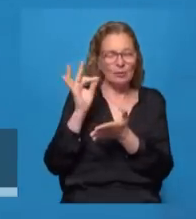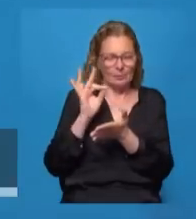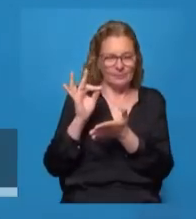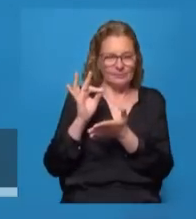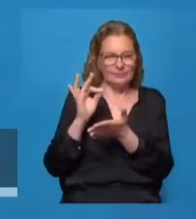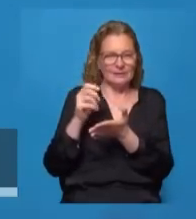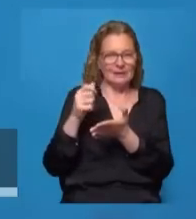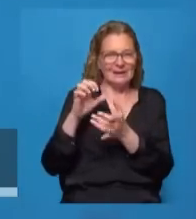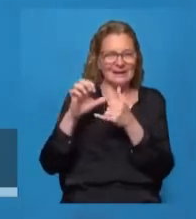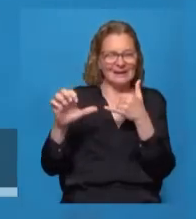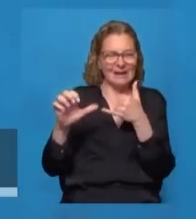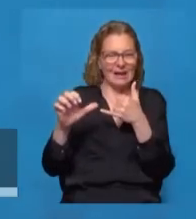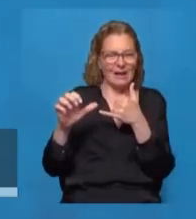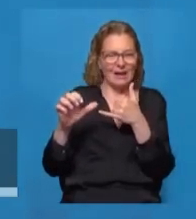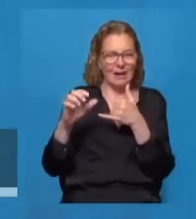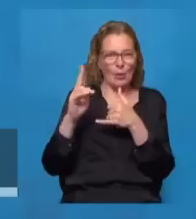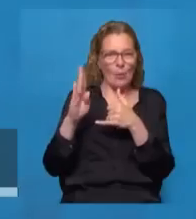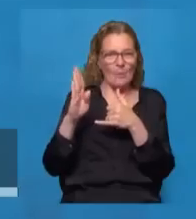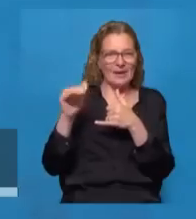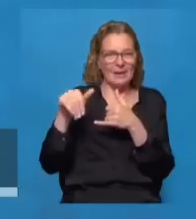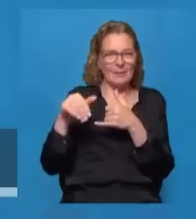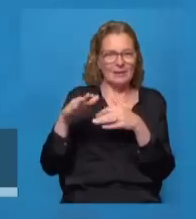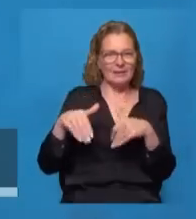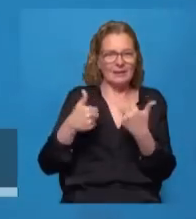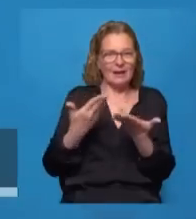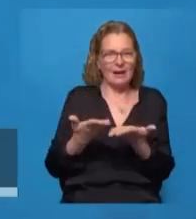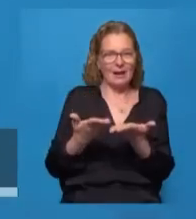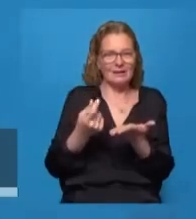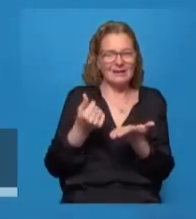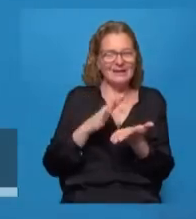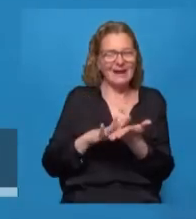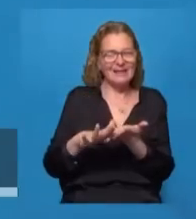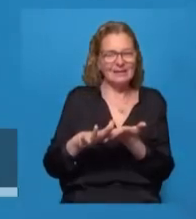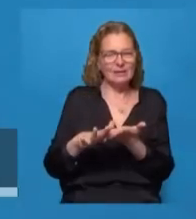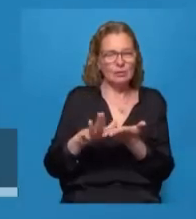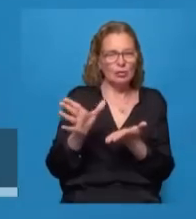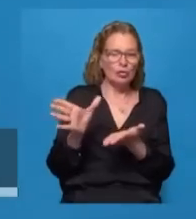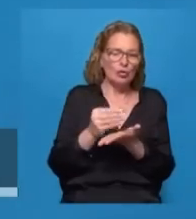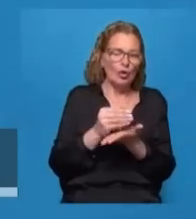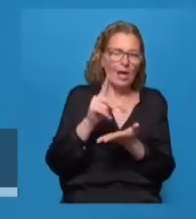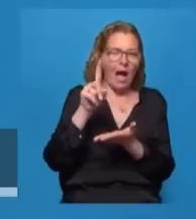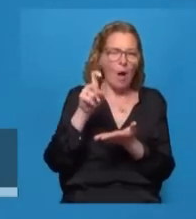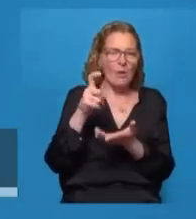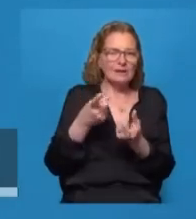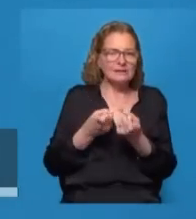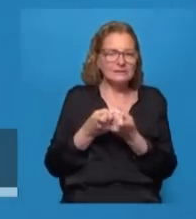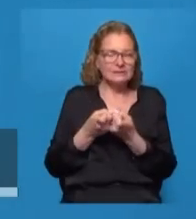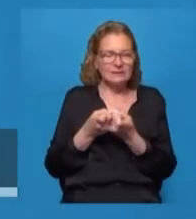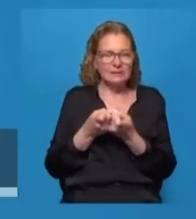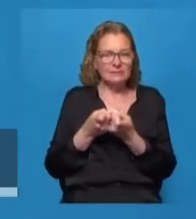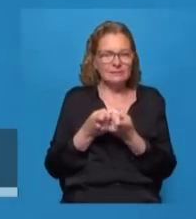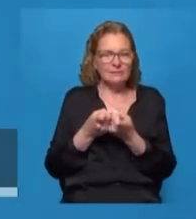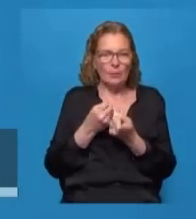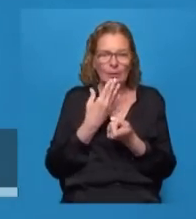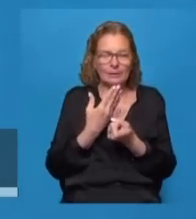la compra de la energía que le sobra a upm regalarles y darle gratuitamente todo el agua que necesitara Eh